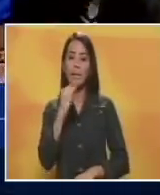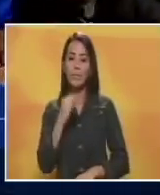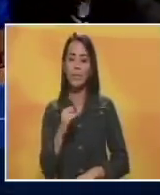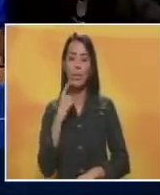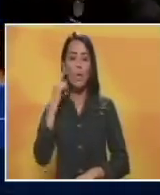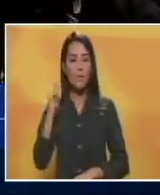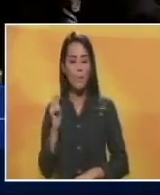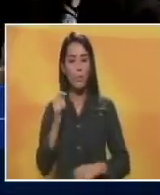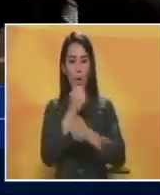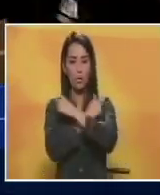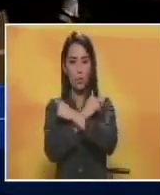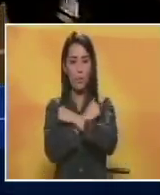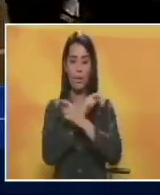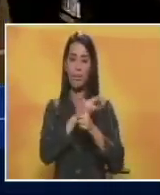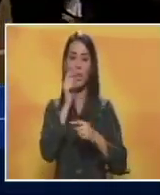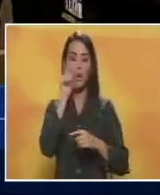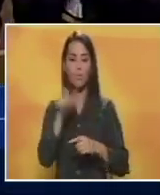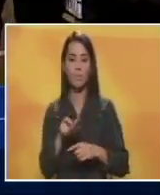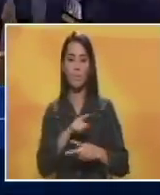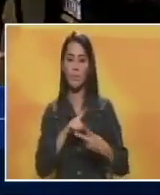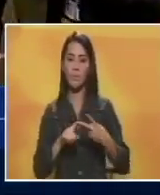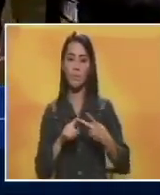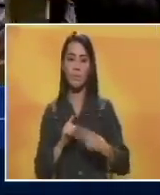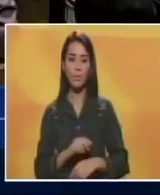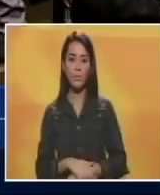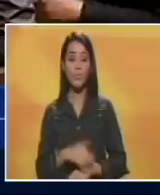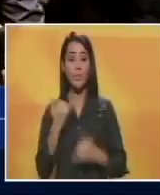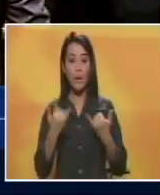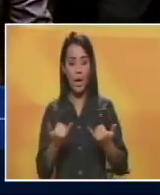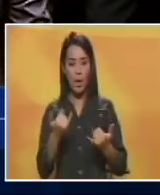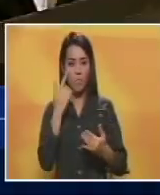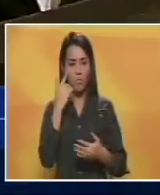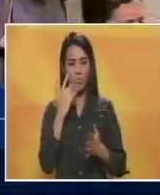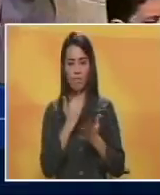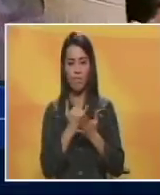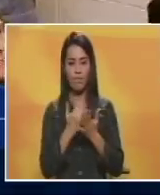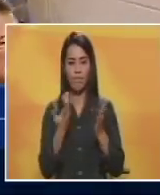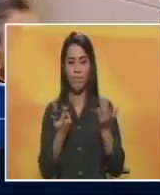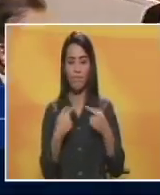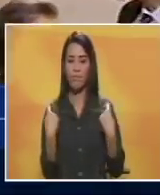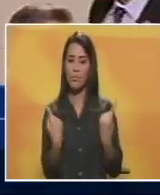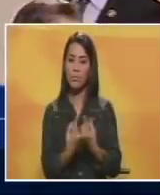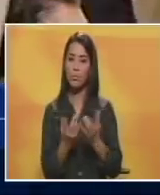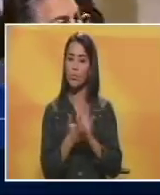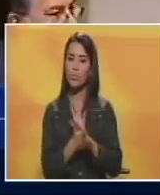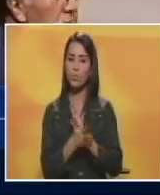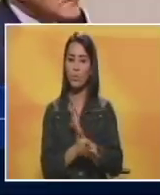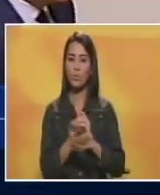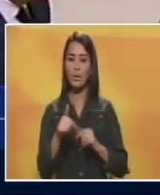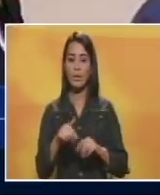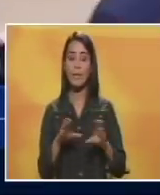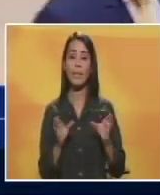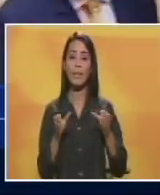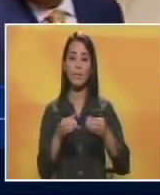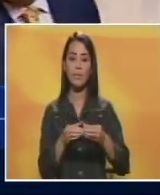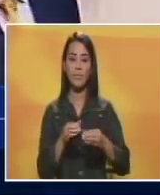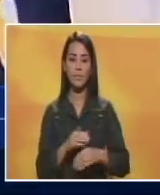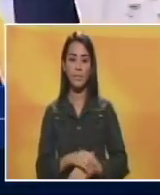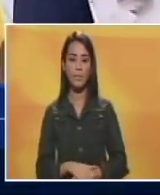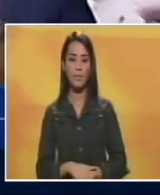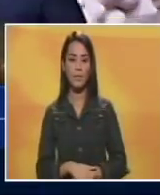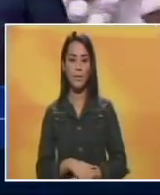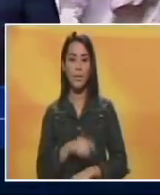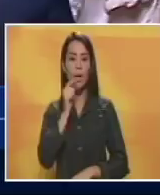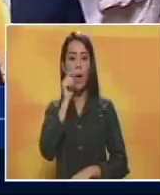diputado suplente de Gaby Arellano. Vamos a ver a continuación el ambiente que se vivió aquí en la sesión ordinaria cuando